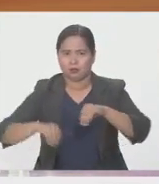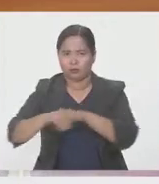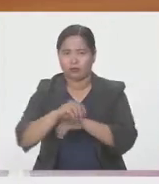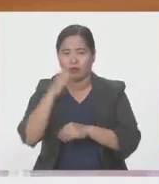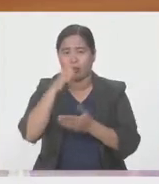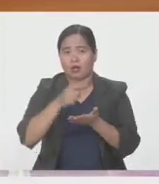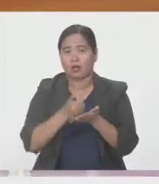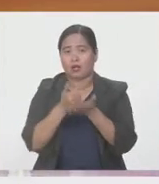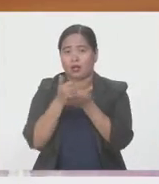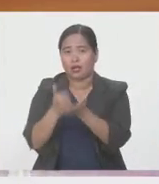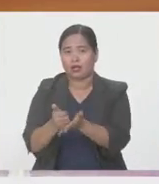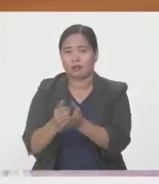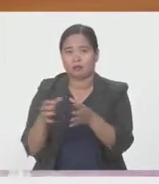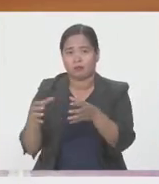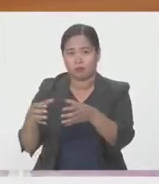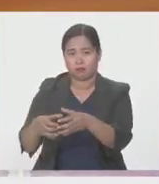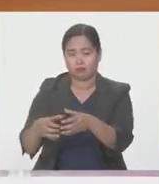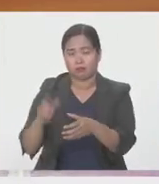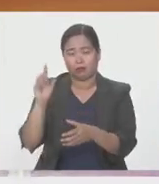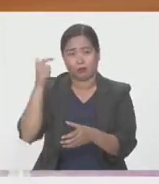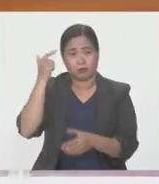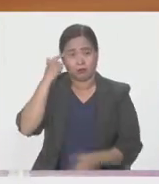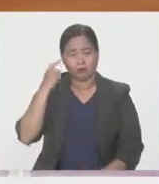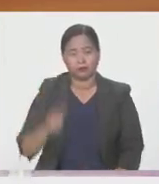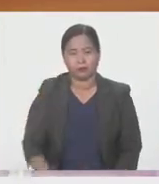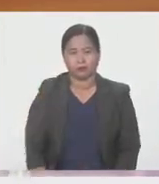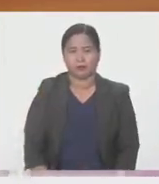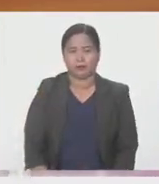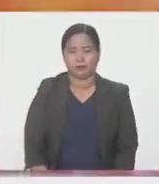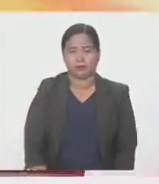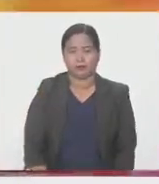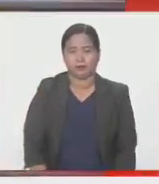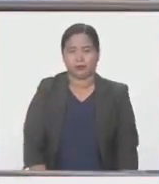the country's socialist-led coalition government.